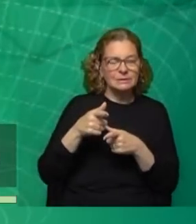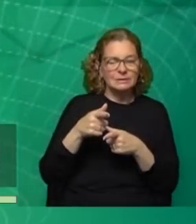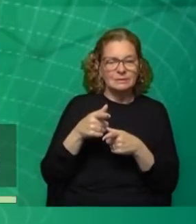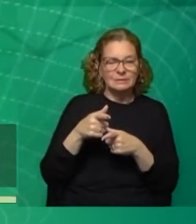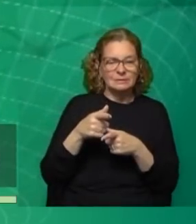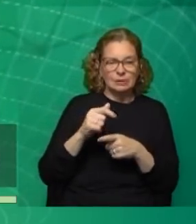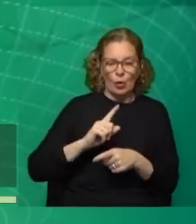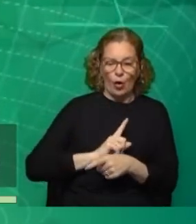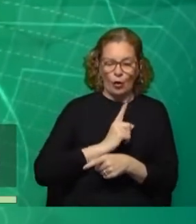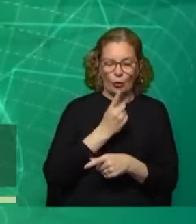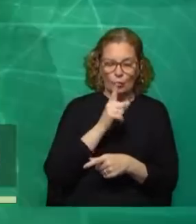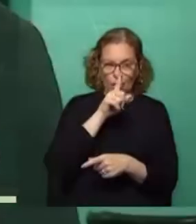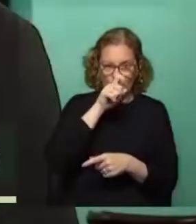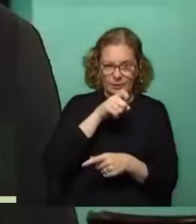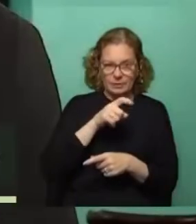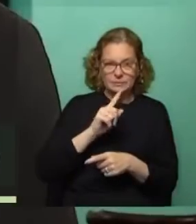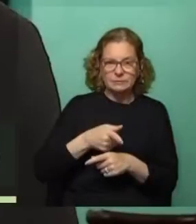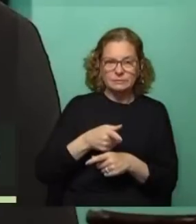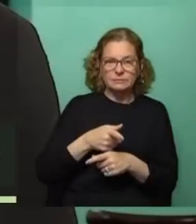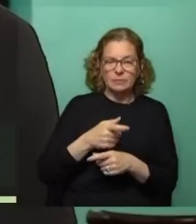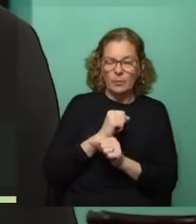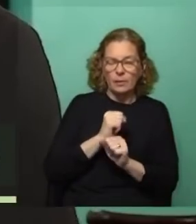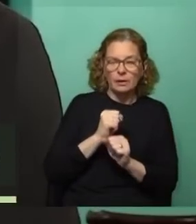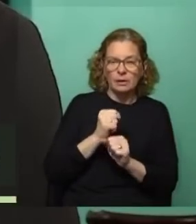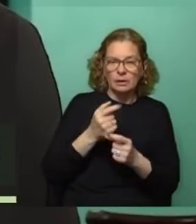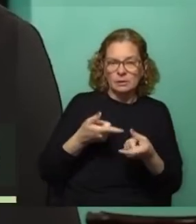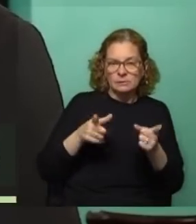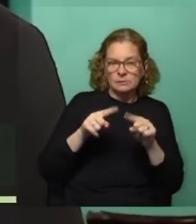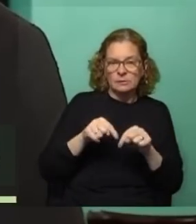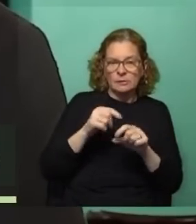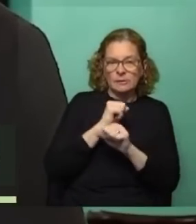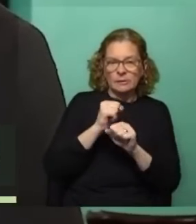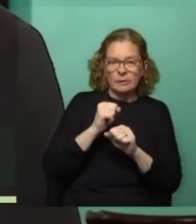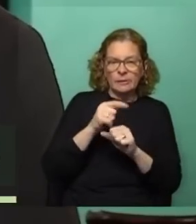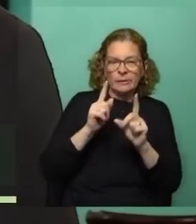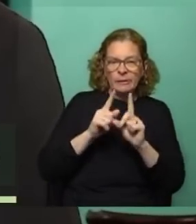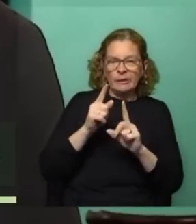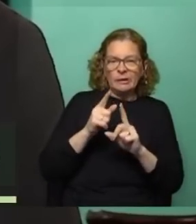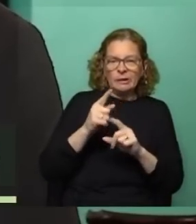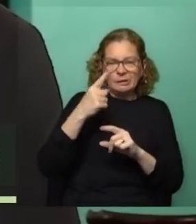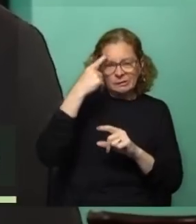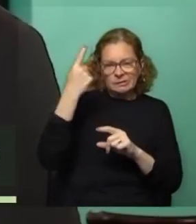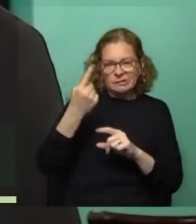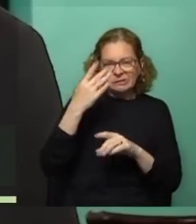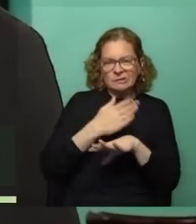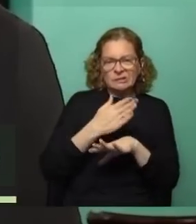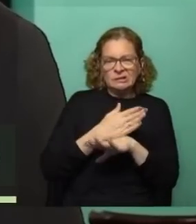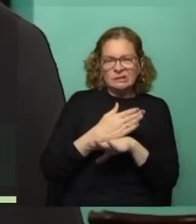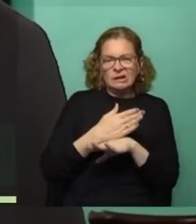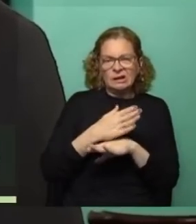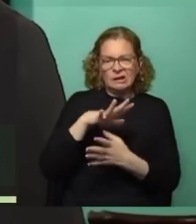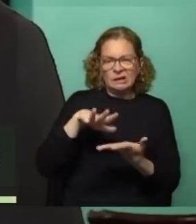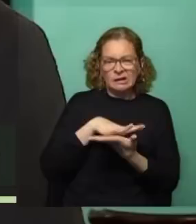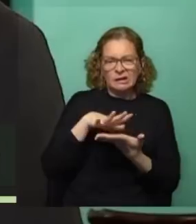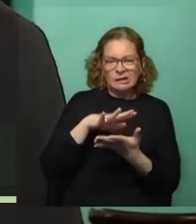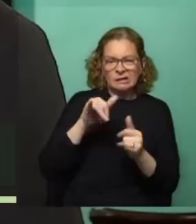orgullo para Montevideo que nos permita recuperar la posibilidad de que algún artista internacional Como estuvieron en el parador del